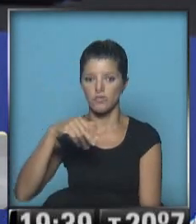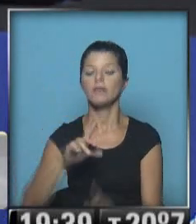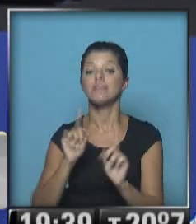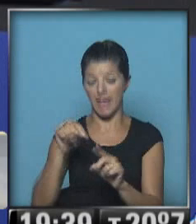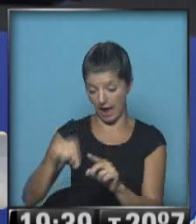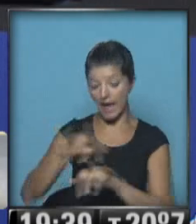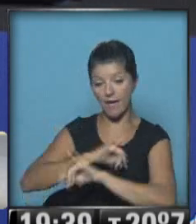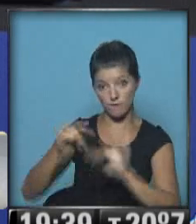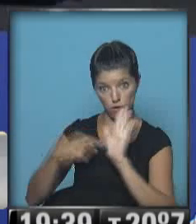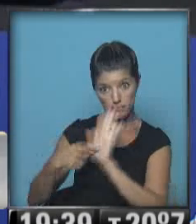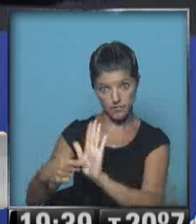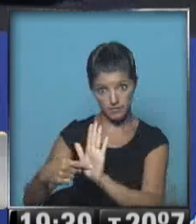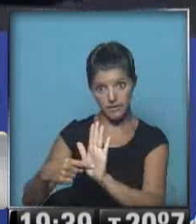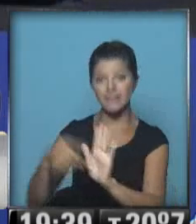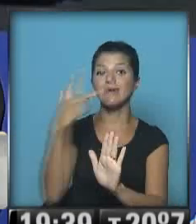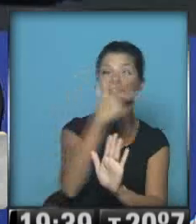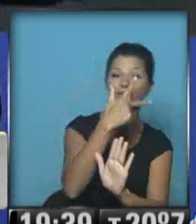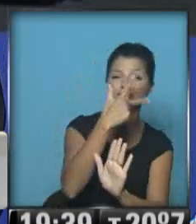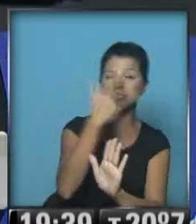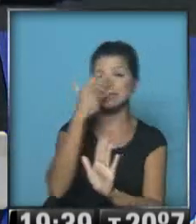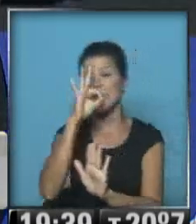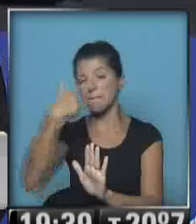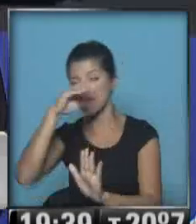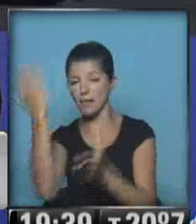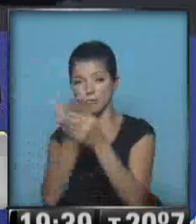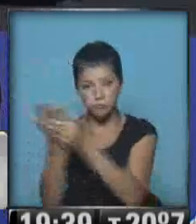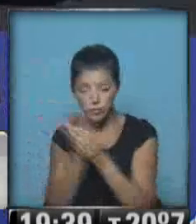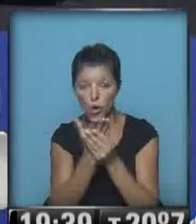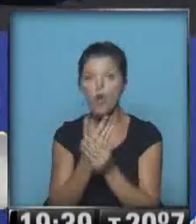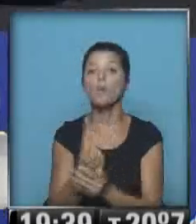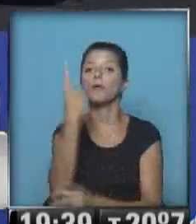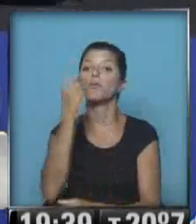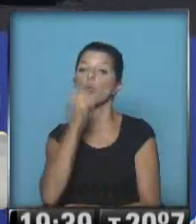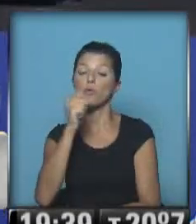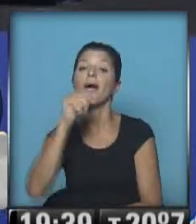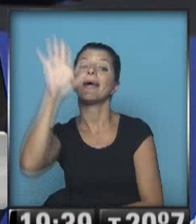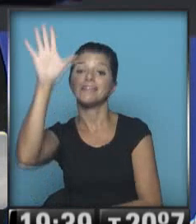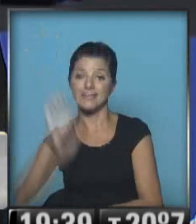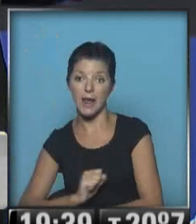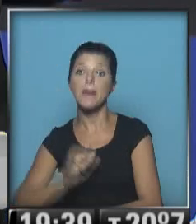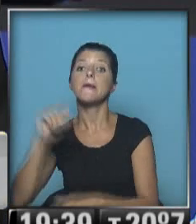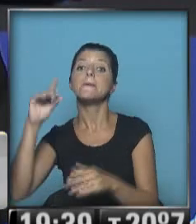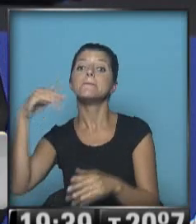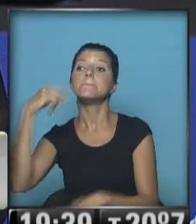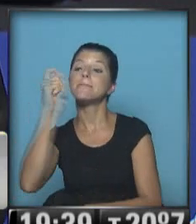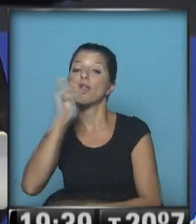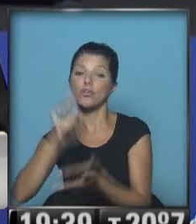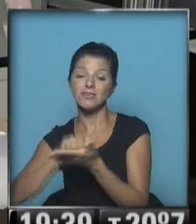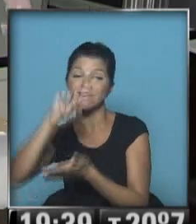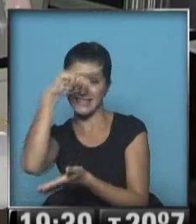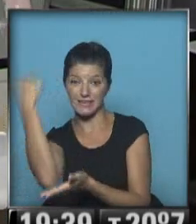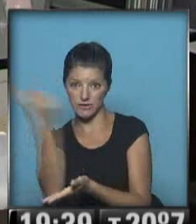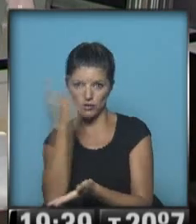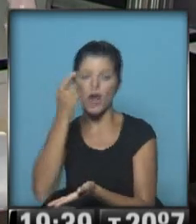informe de 30 y pico de páginas donde entre muchas medidas una de ellas era traer periodistas del extranjero